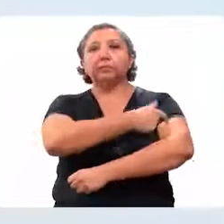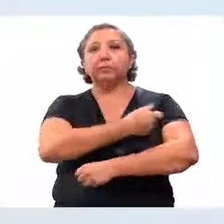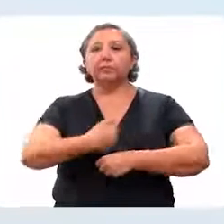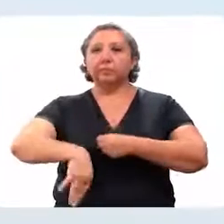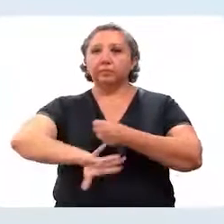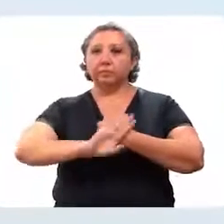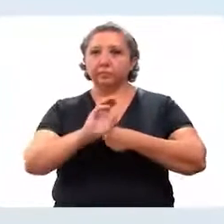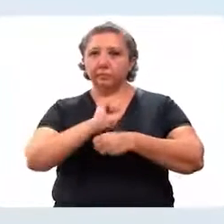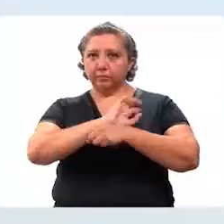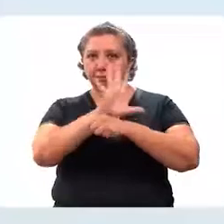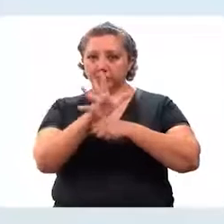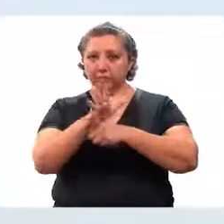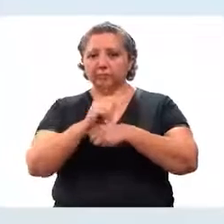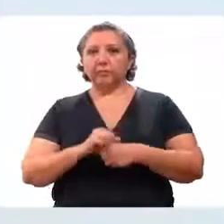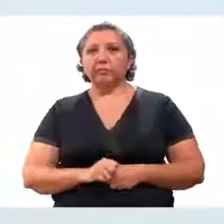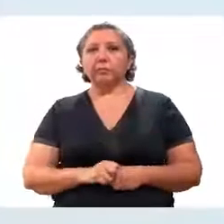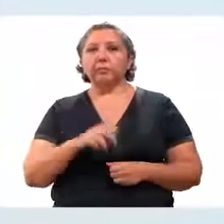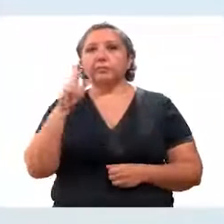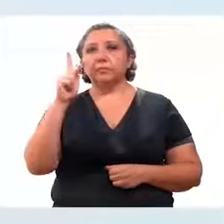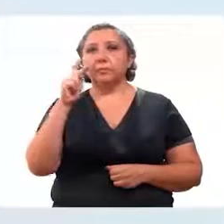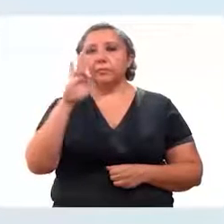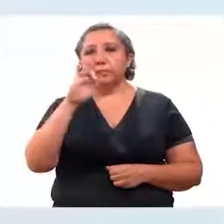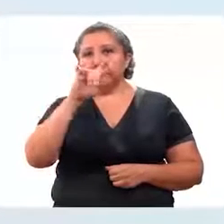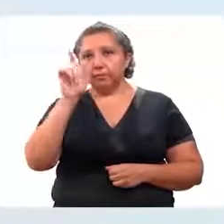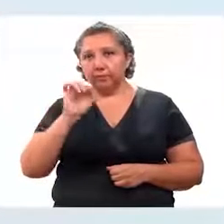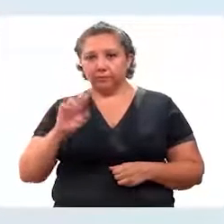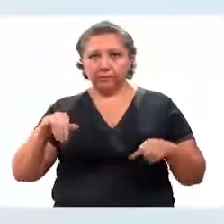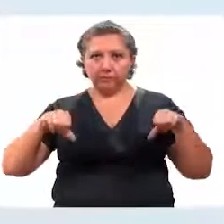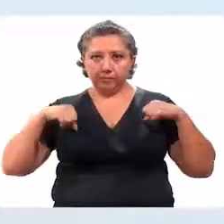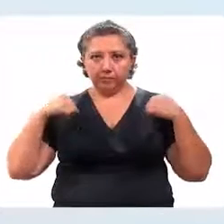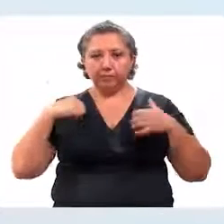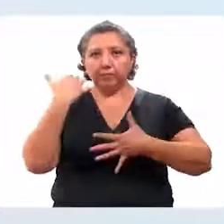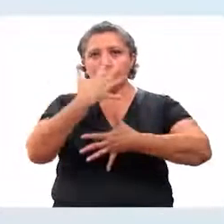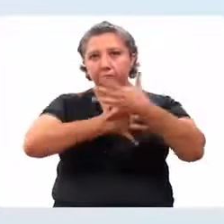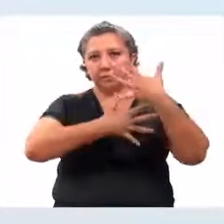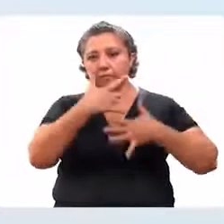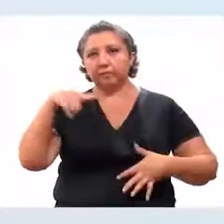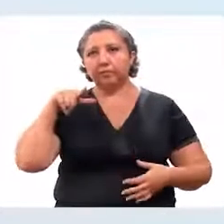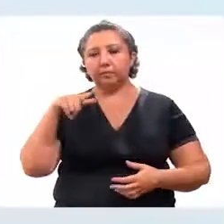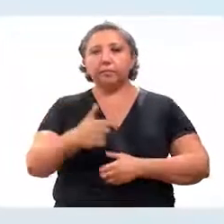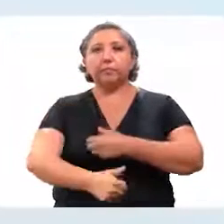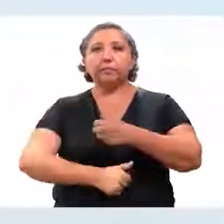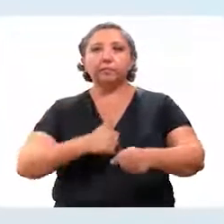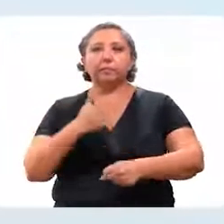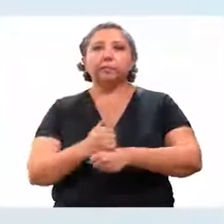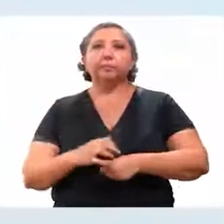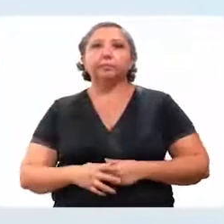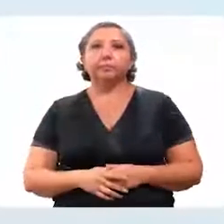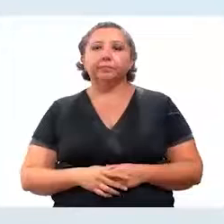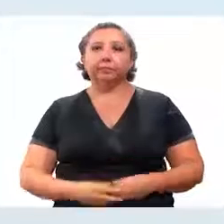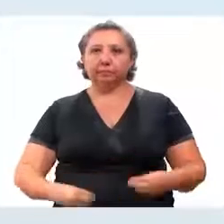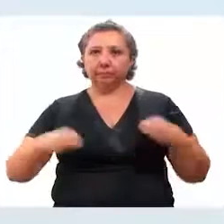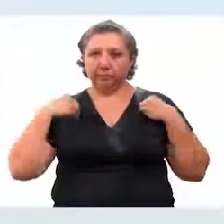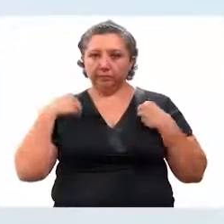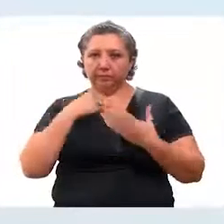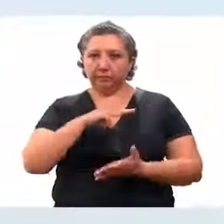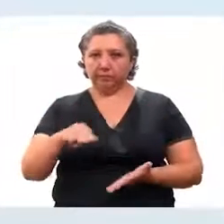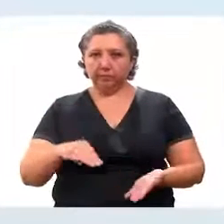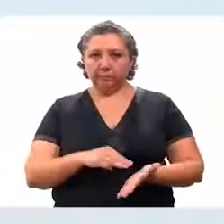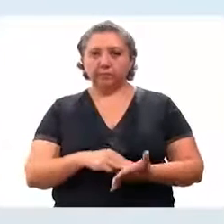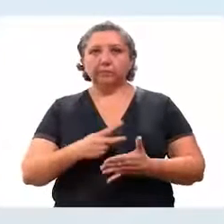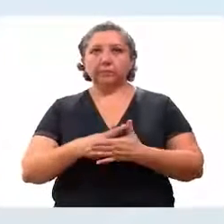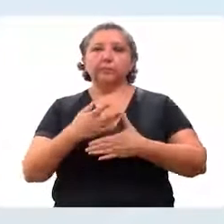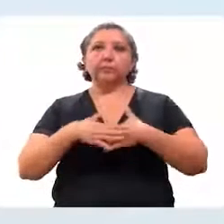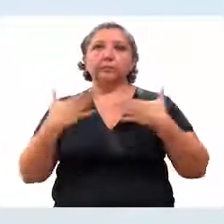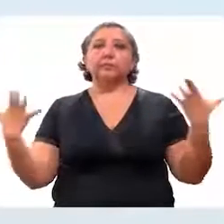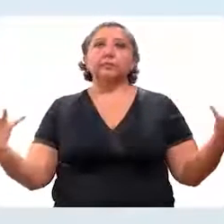contra el coronavirus de la farmacéutica Pfizer, adolescentes de 15 a 17 años de edad, que viven en Mérida,